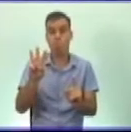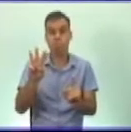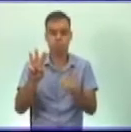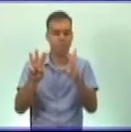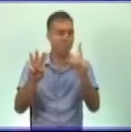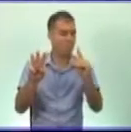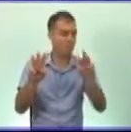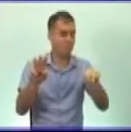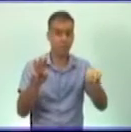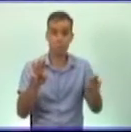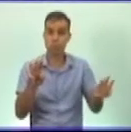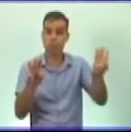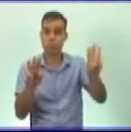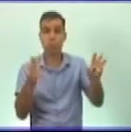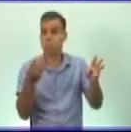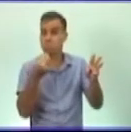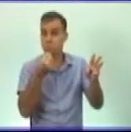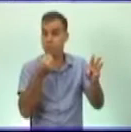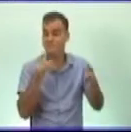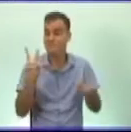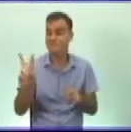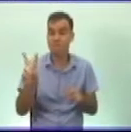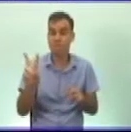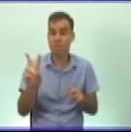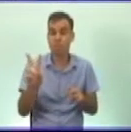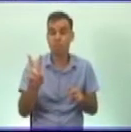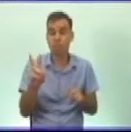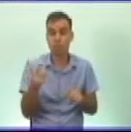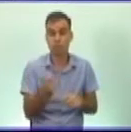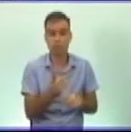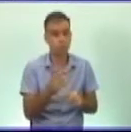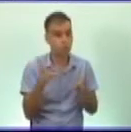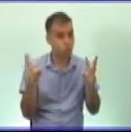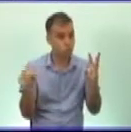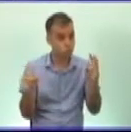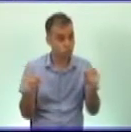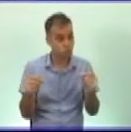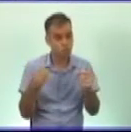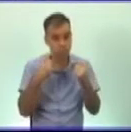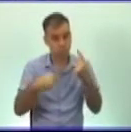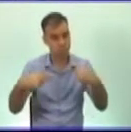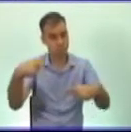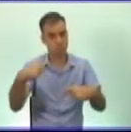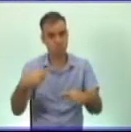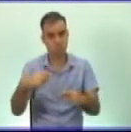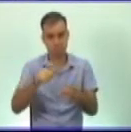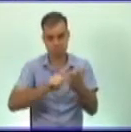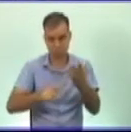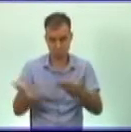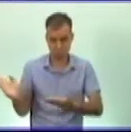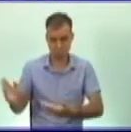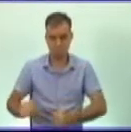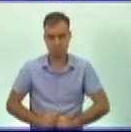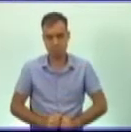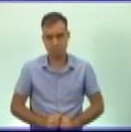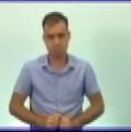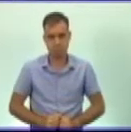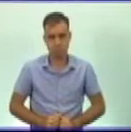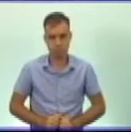cúbicos para expresar el volumen con dos cifras esenciales. Le doy un tiempo para que puedan copiar.